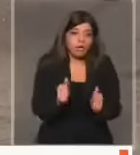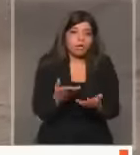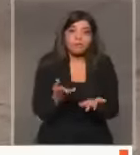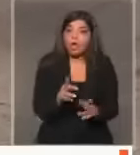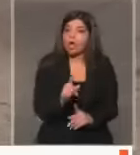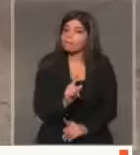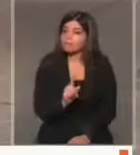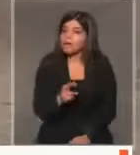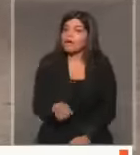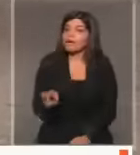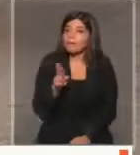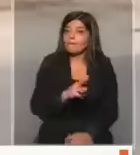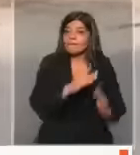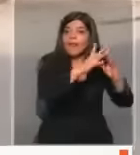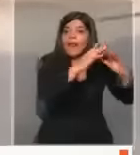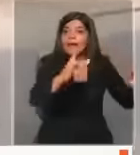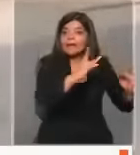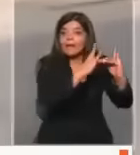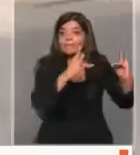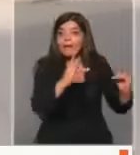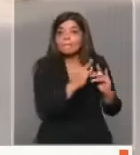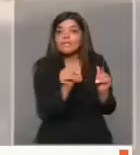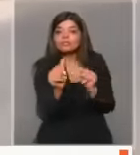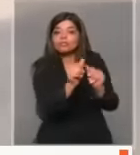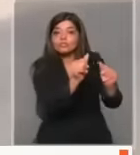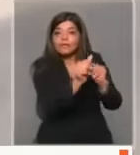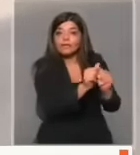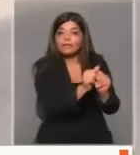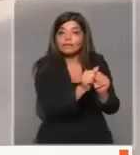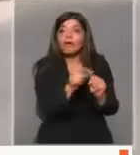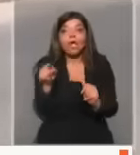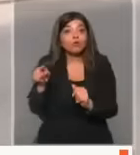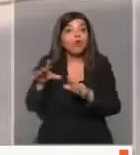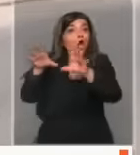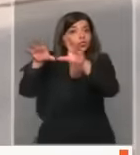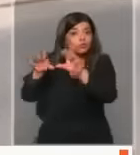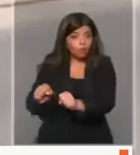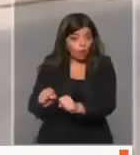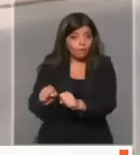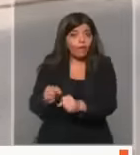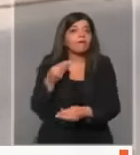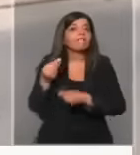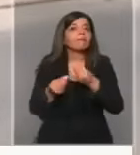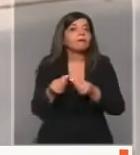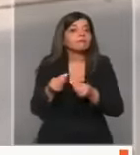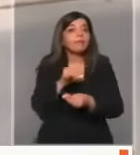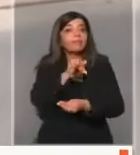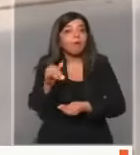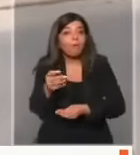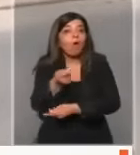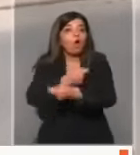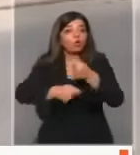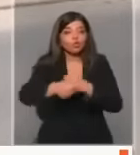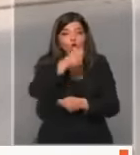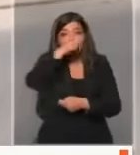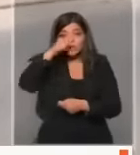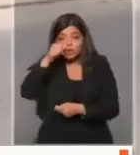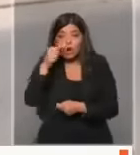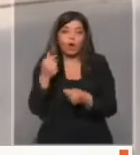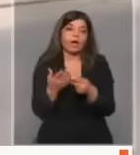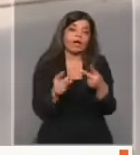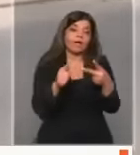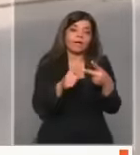los campamentos aledaños. Van a tomarse, ¿qué va a pasar? Hay venta de drogas, hay venta de... Ah, va a